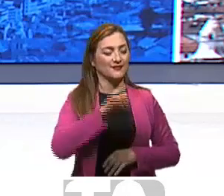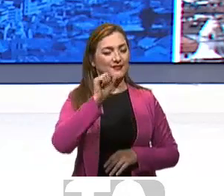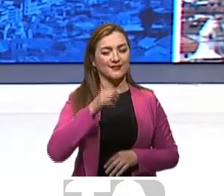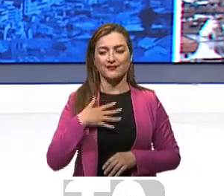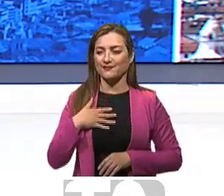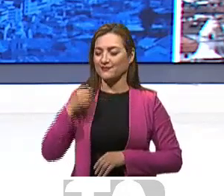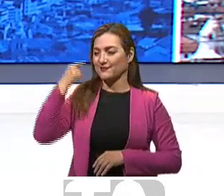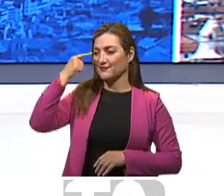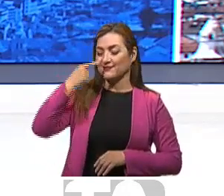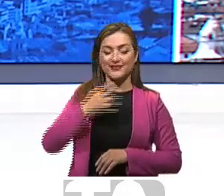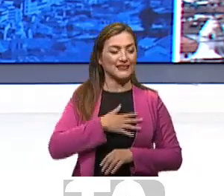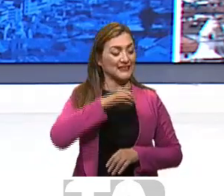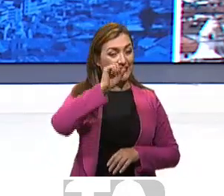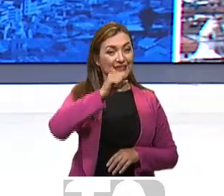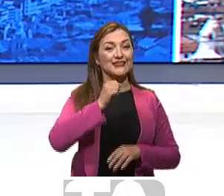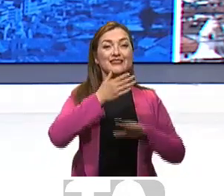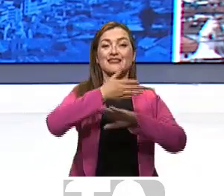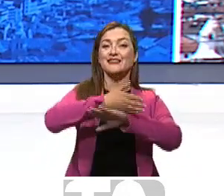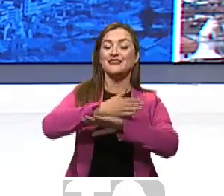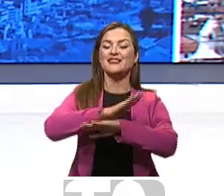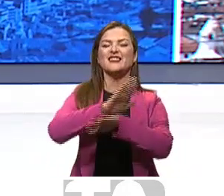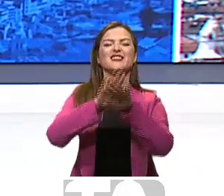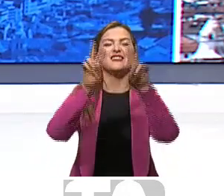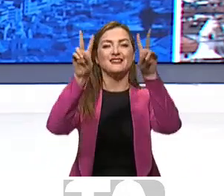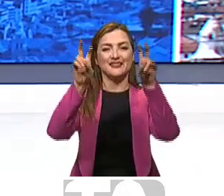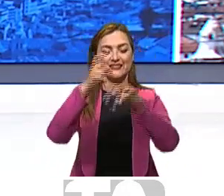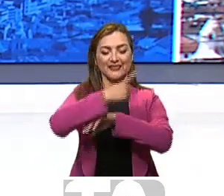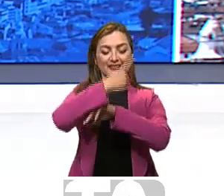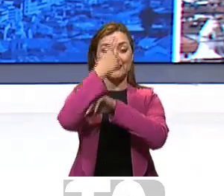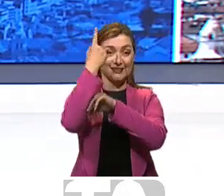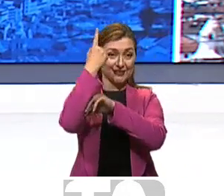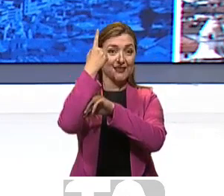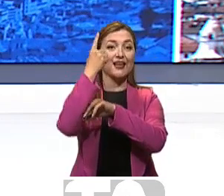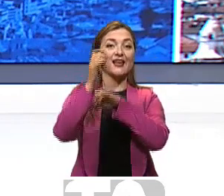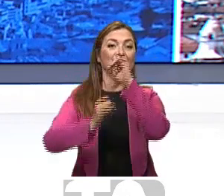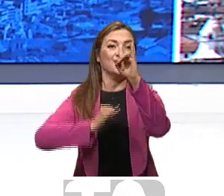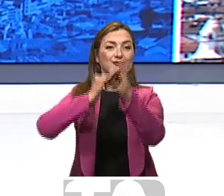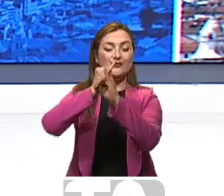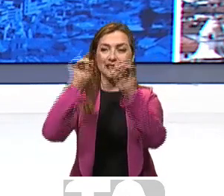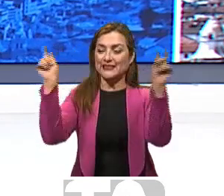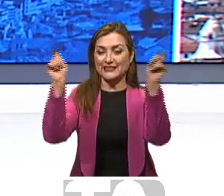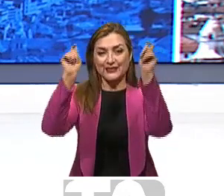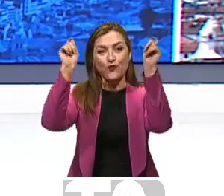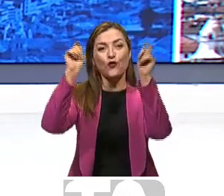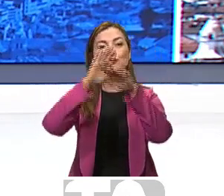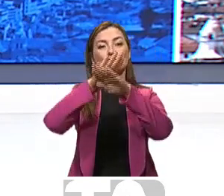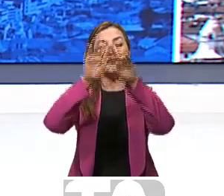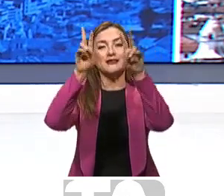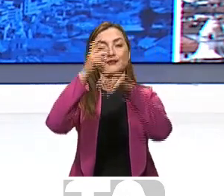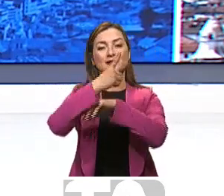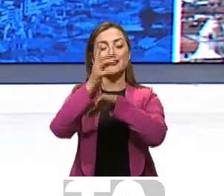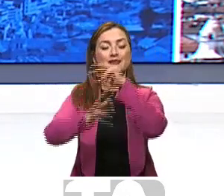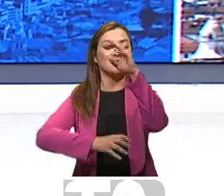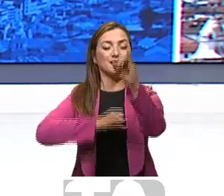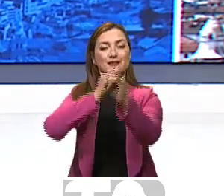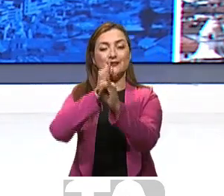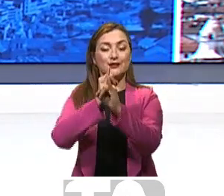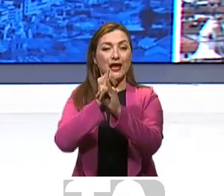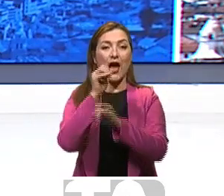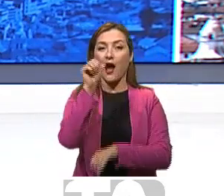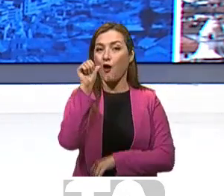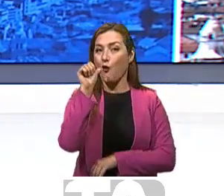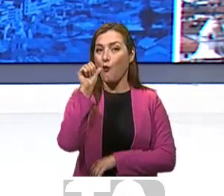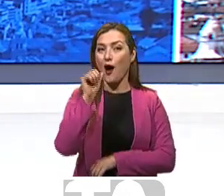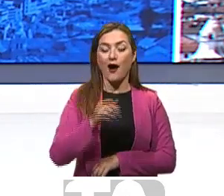Ya más adelante vamos a dedicar un espacio, por si acaso, en nuestro segmento de efemérides para hablar sobre este tema. Desde aquí queremos aprovechar también